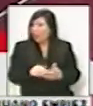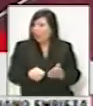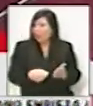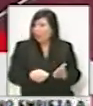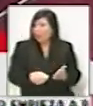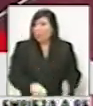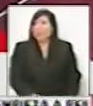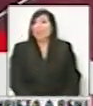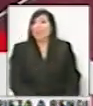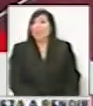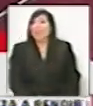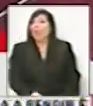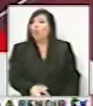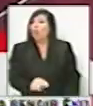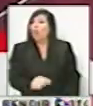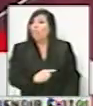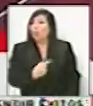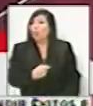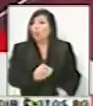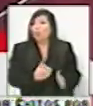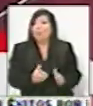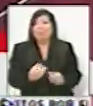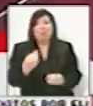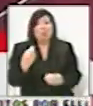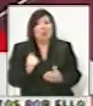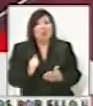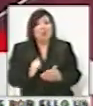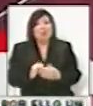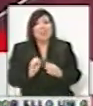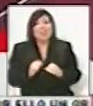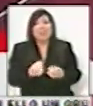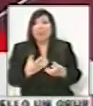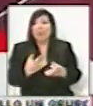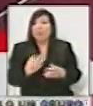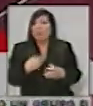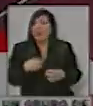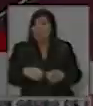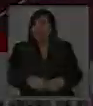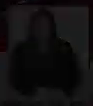todas las inscripciones, presidenta, y no fortalecer organizaciones políticas, que eso sí queremos hacer.